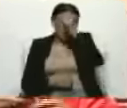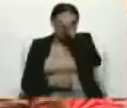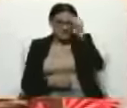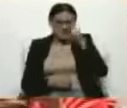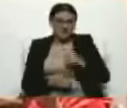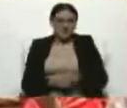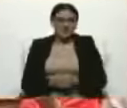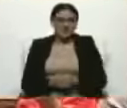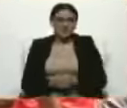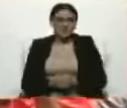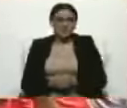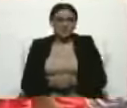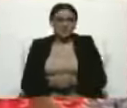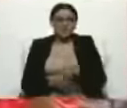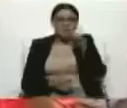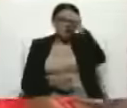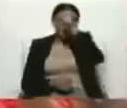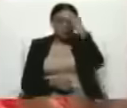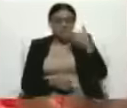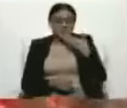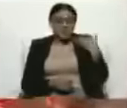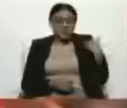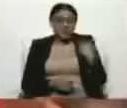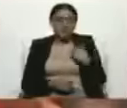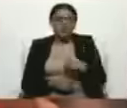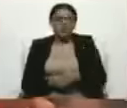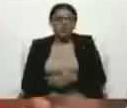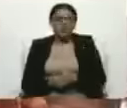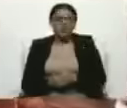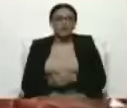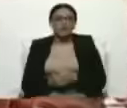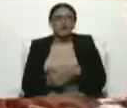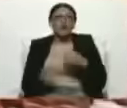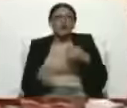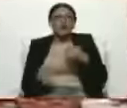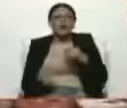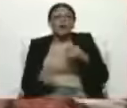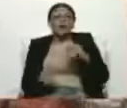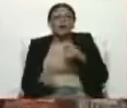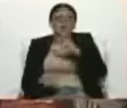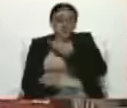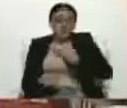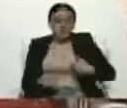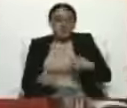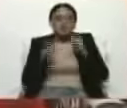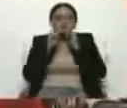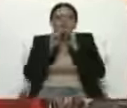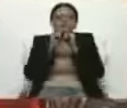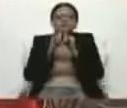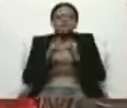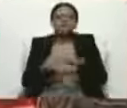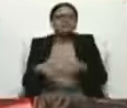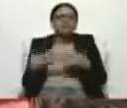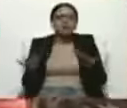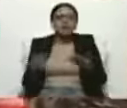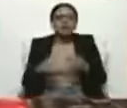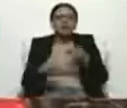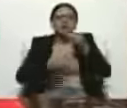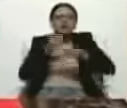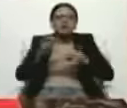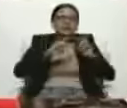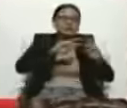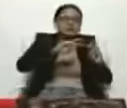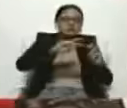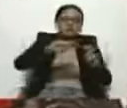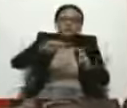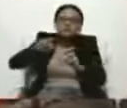¿ah? El domingo 9 de julio, el presidente anunció una revisión